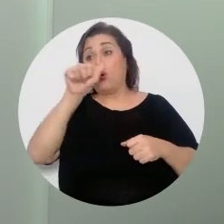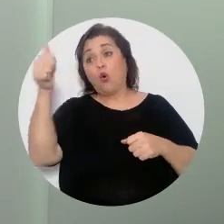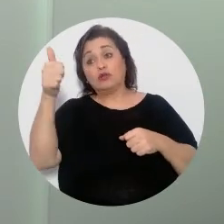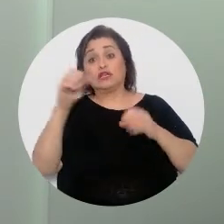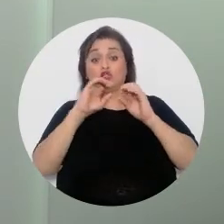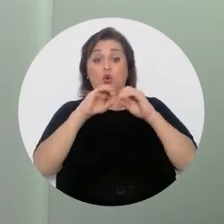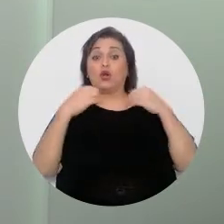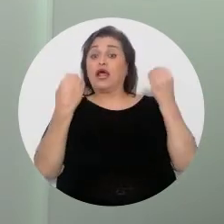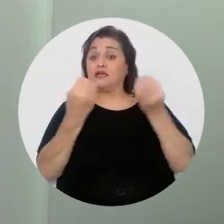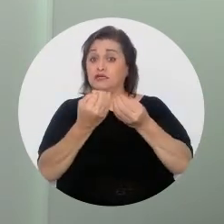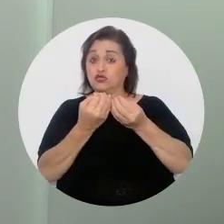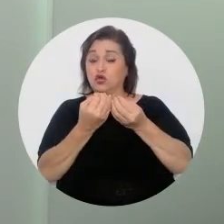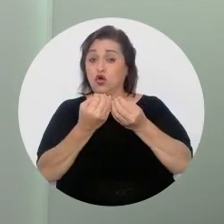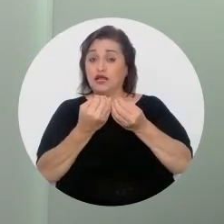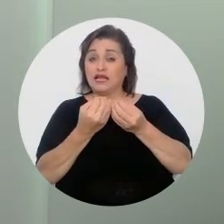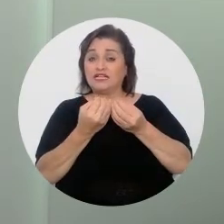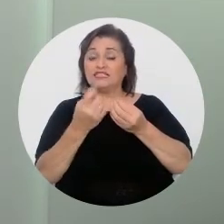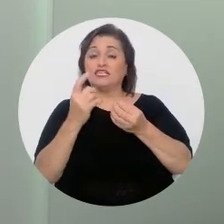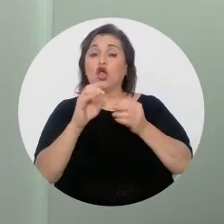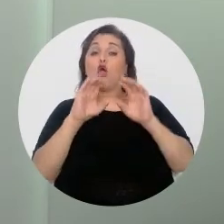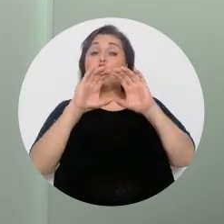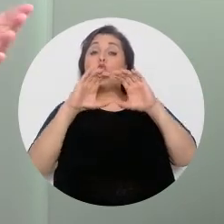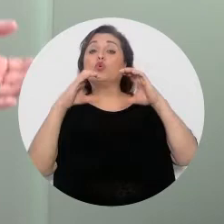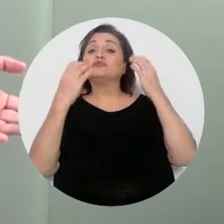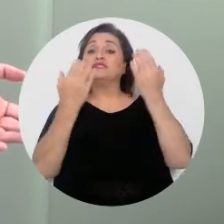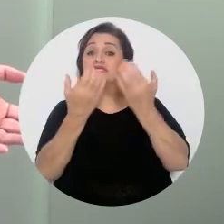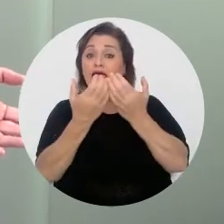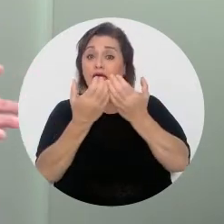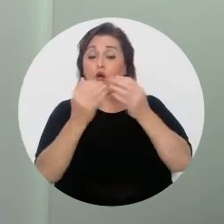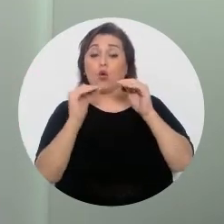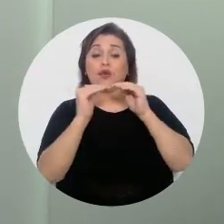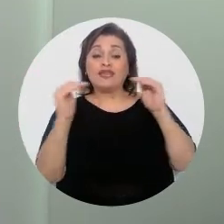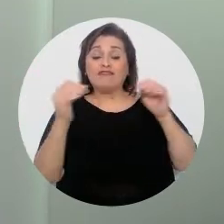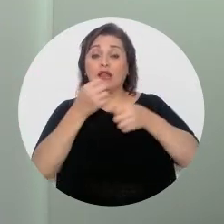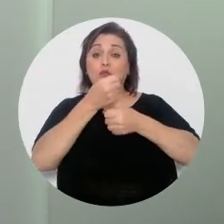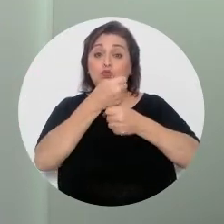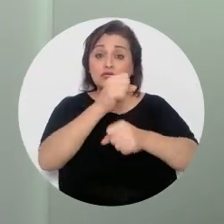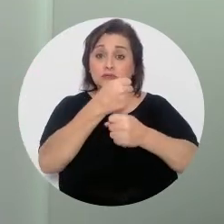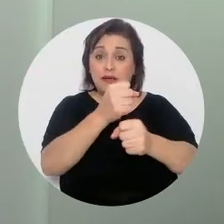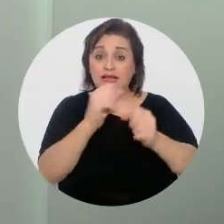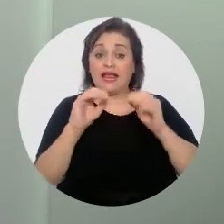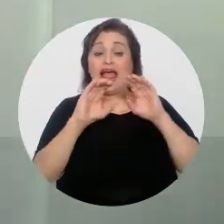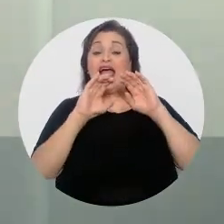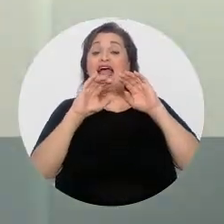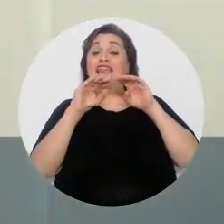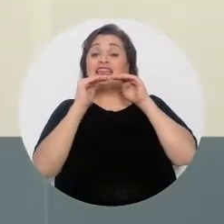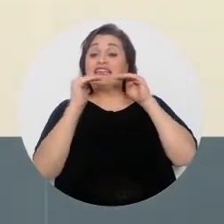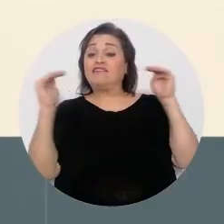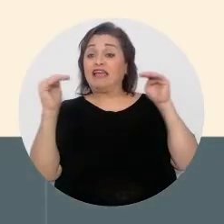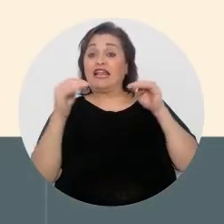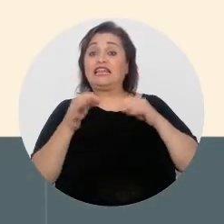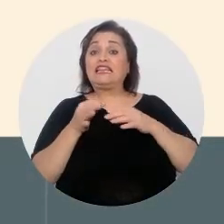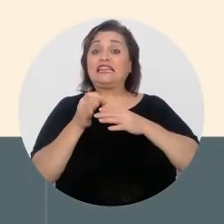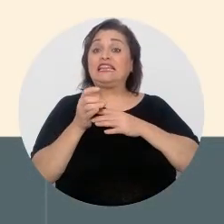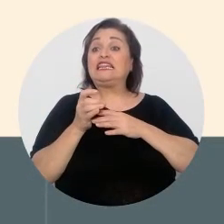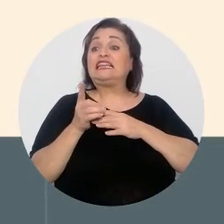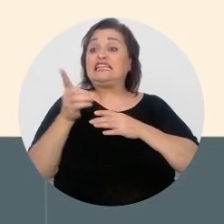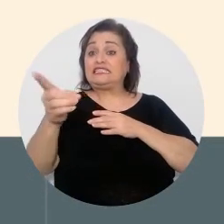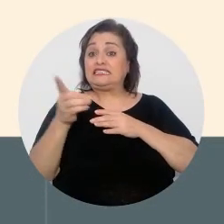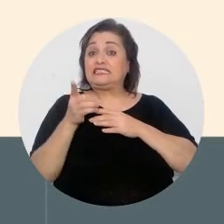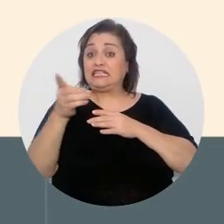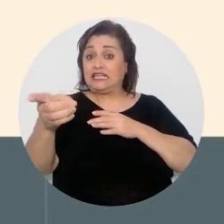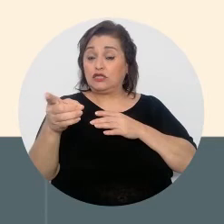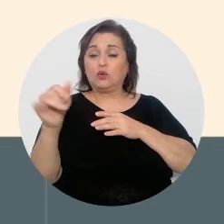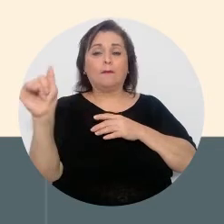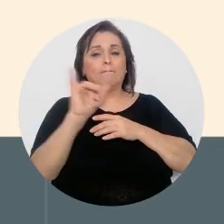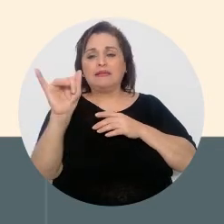Los otros órganos, que son más deliberativos, que son los consejos, tanto a nivel municipal como a nivel distrital, se eligen por el